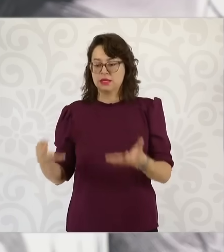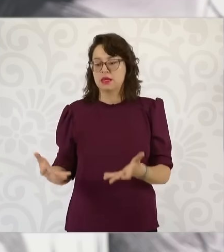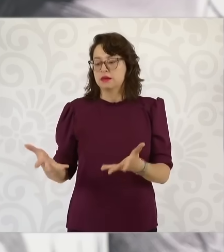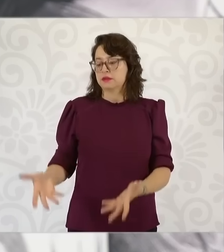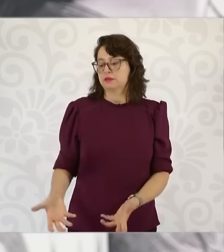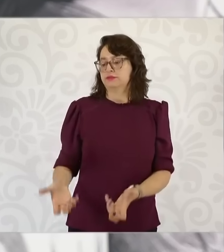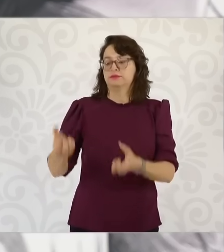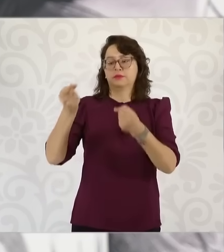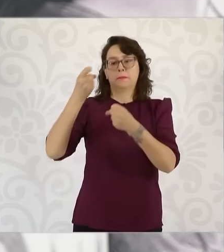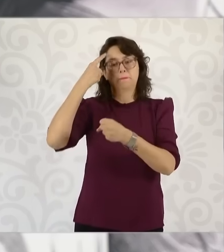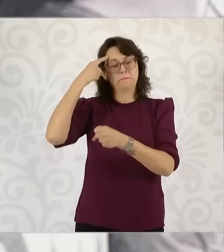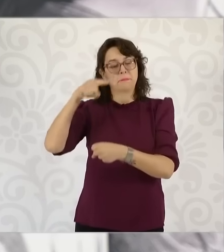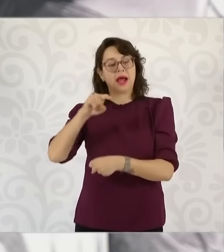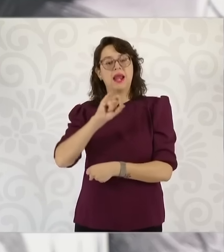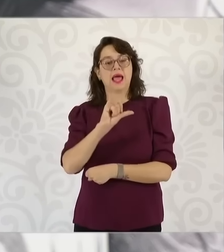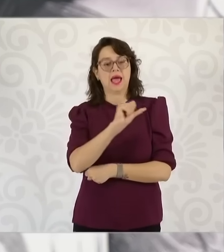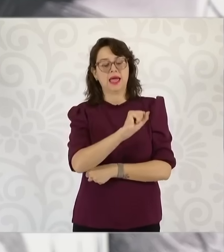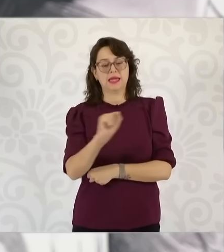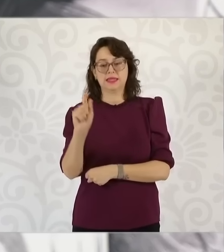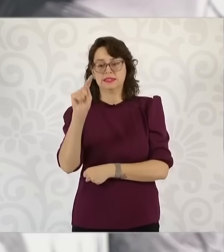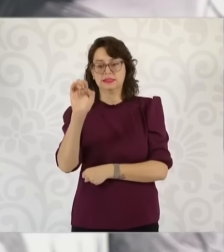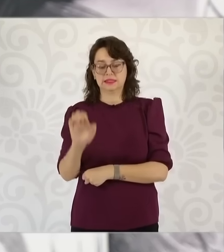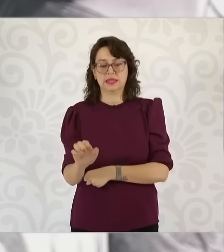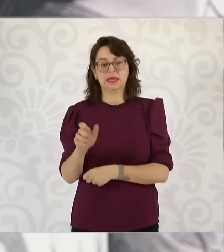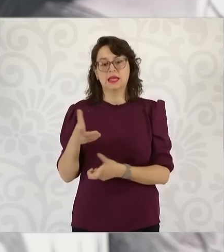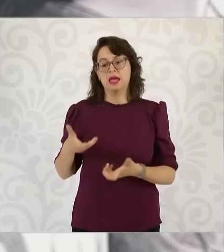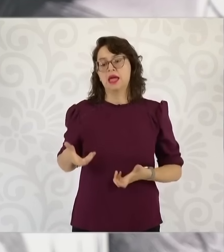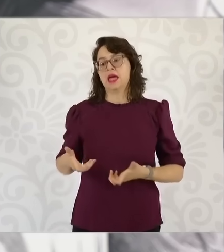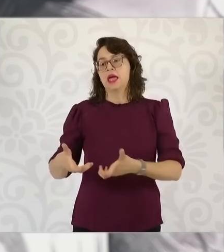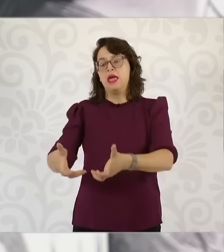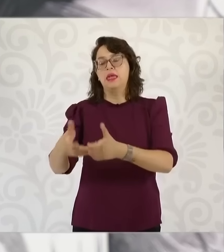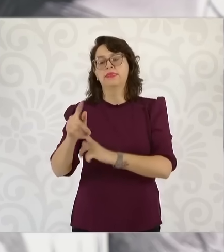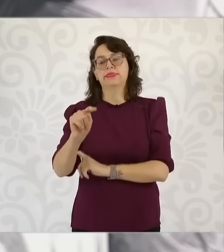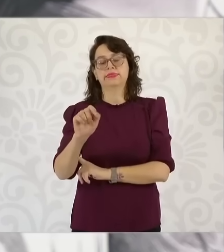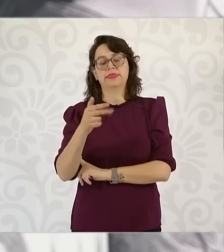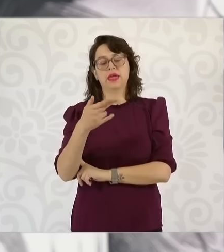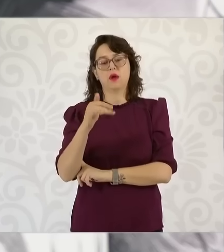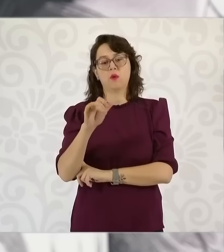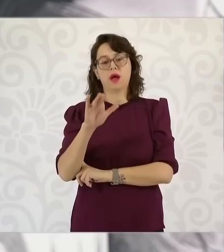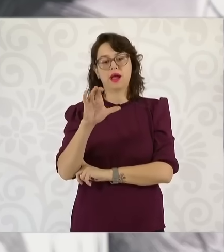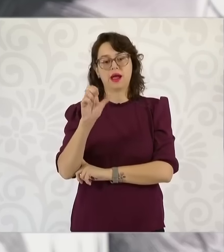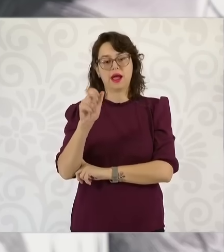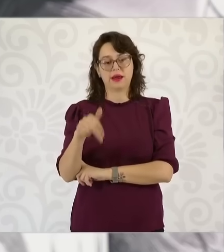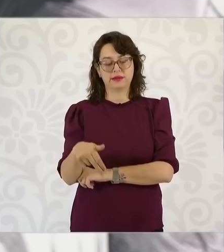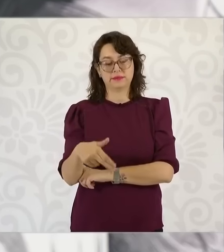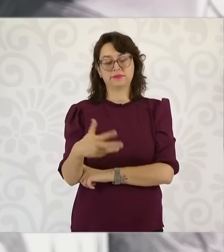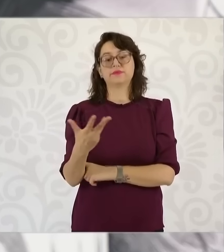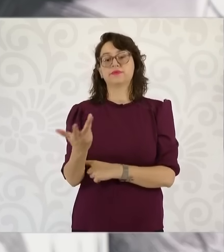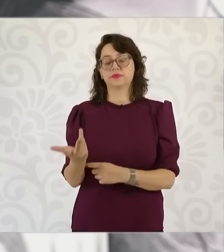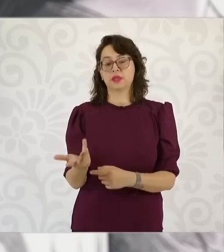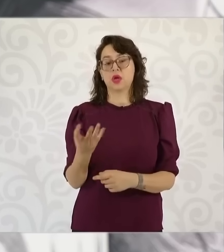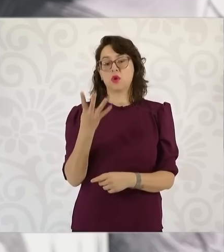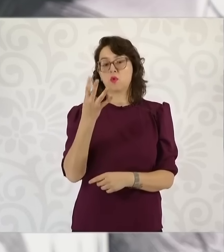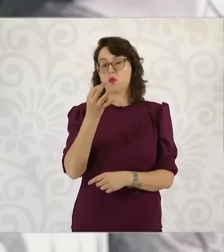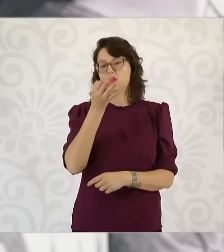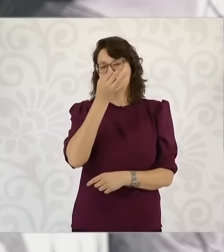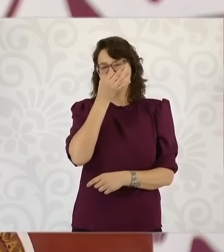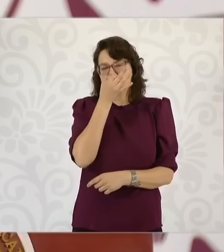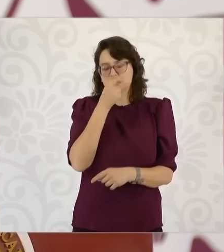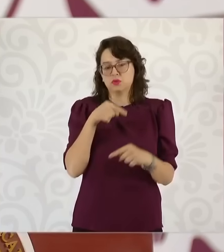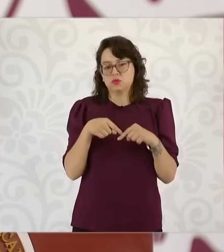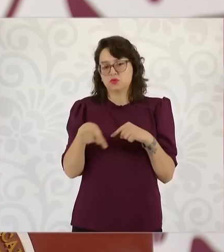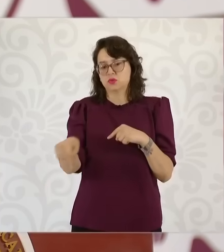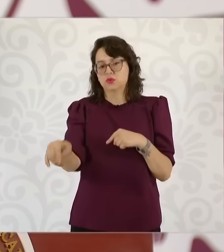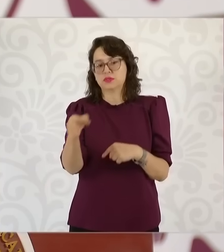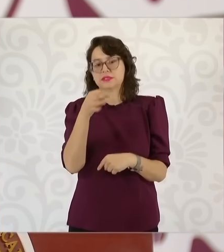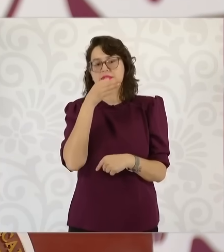kilómetro 17 de la autopista Tehuacán-Oaxaca, en el municipio de San Lorenzo, Cacautepec, a 4 minutos del entronque